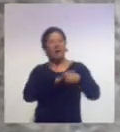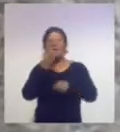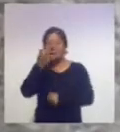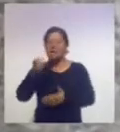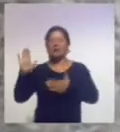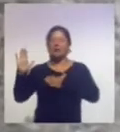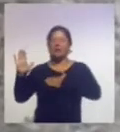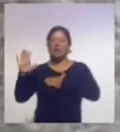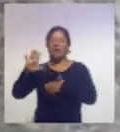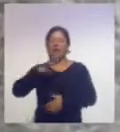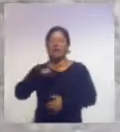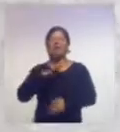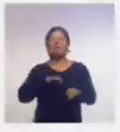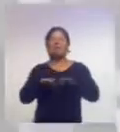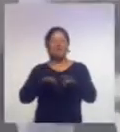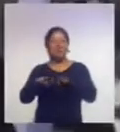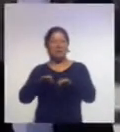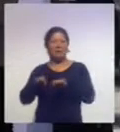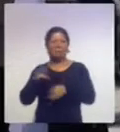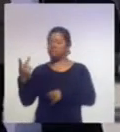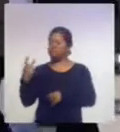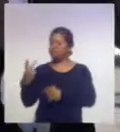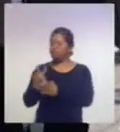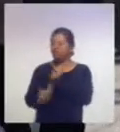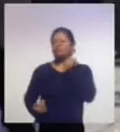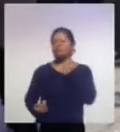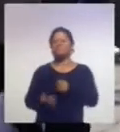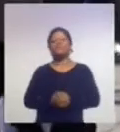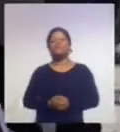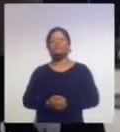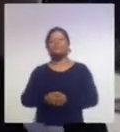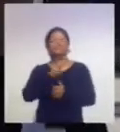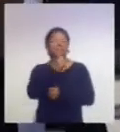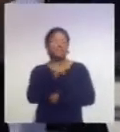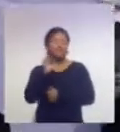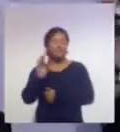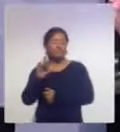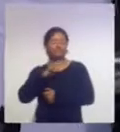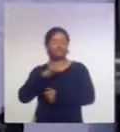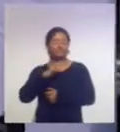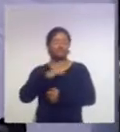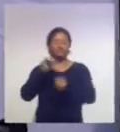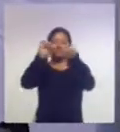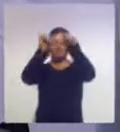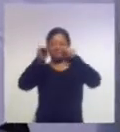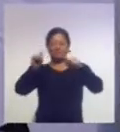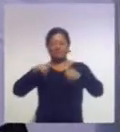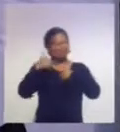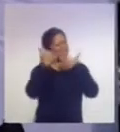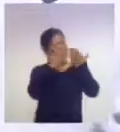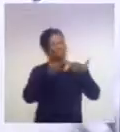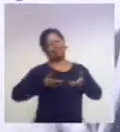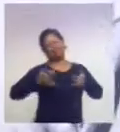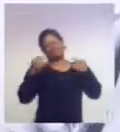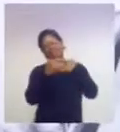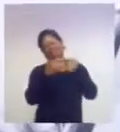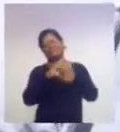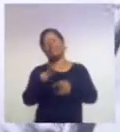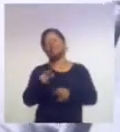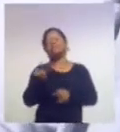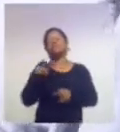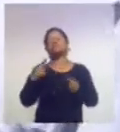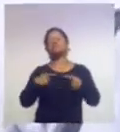compromiso que tenemos y trabajaremos de la mano. En el Pulque Fest se dio espacio al arte urbano, por lo que integrantes del colectivo